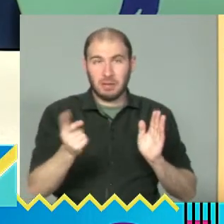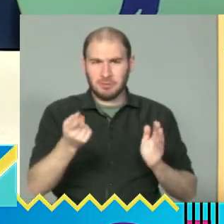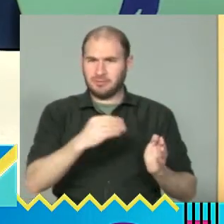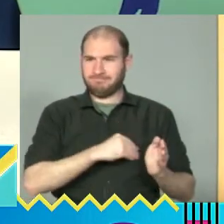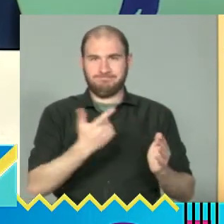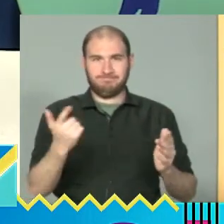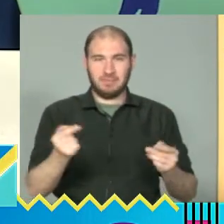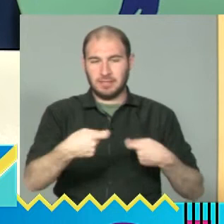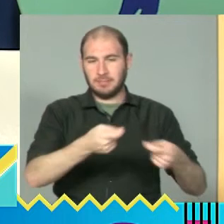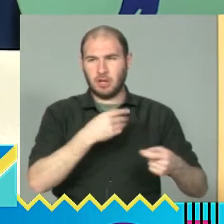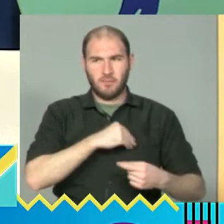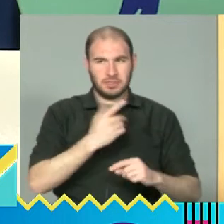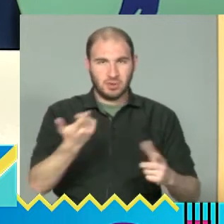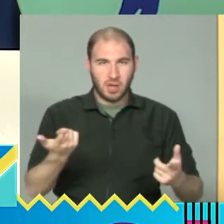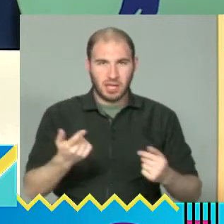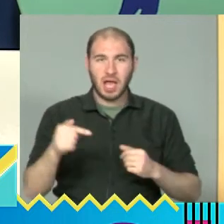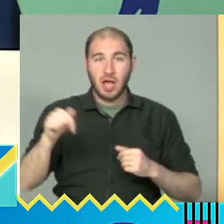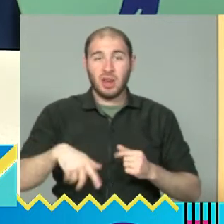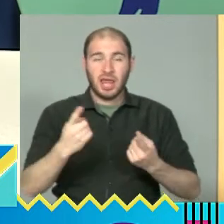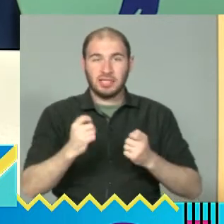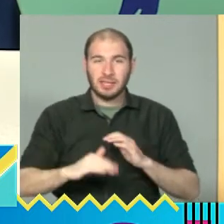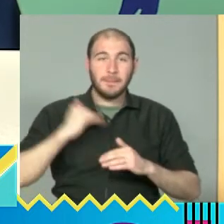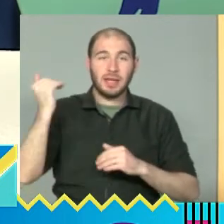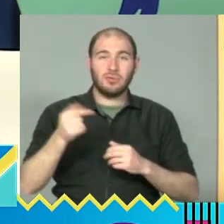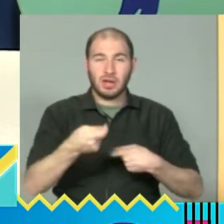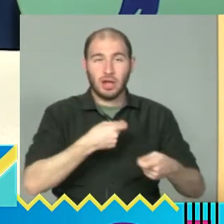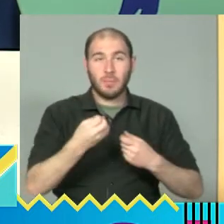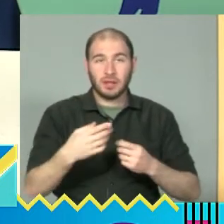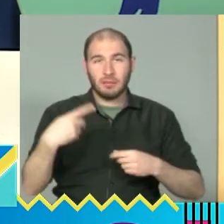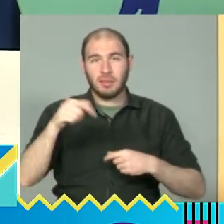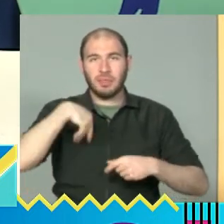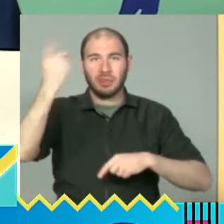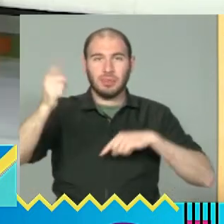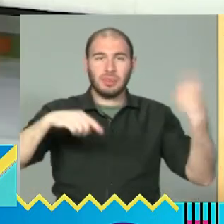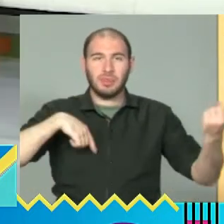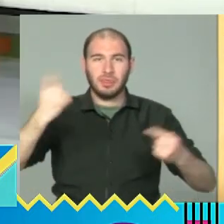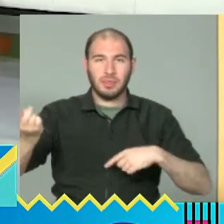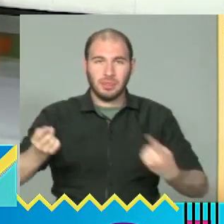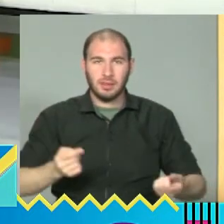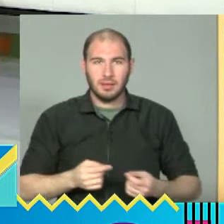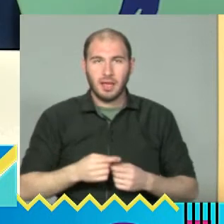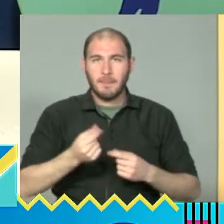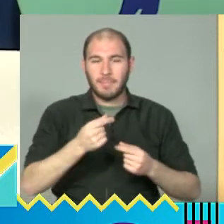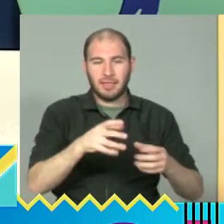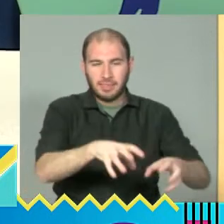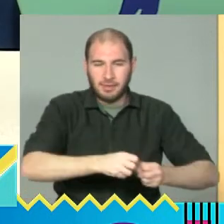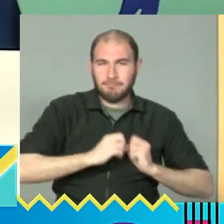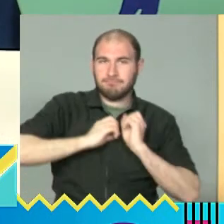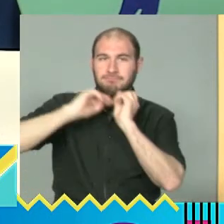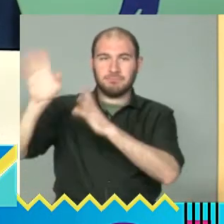a creer. El mercado no le va a creer y hoy necesita más que nunca el mercado porque si no se empiezan a ir. Se llevan todo el dinero que hablábamos